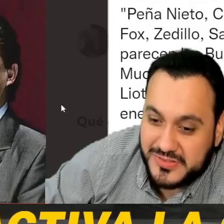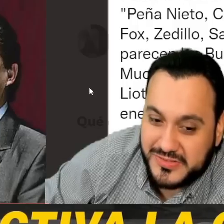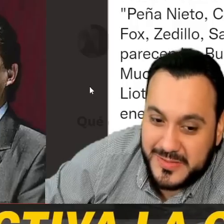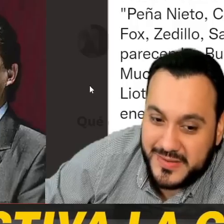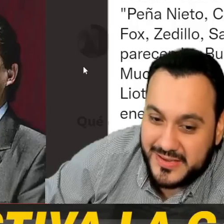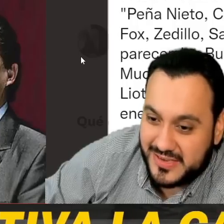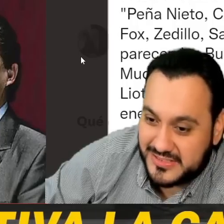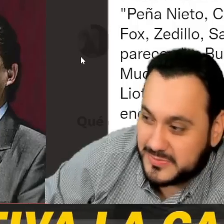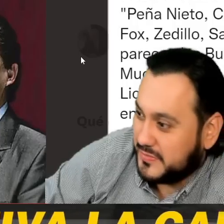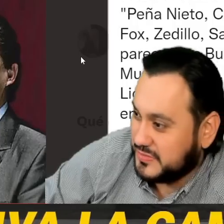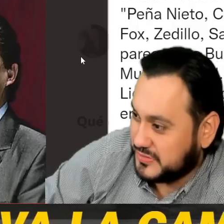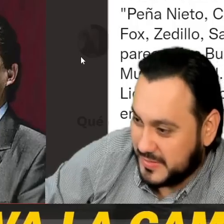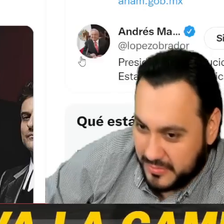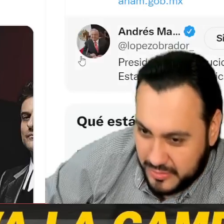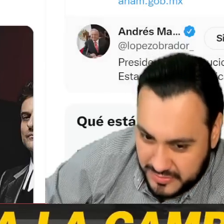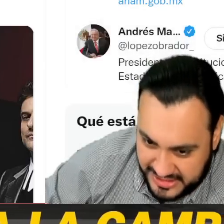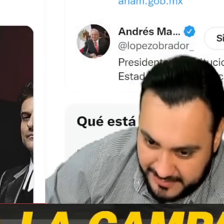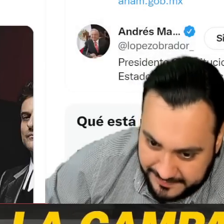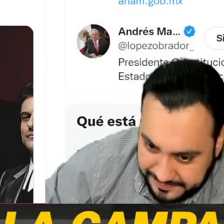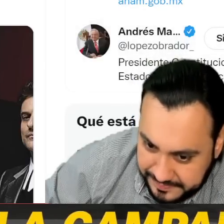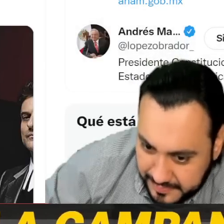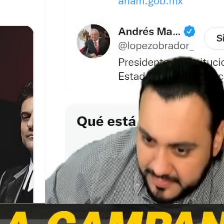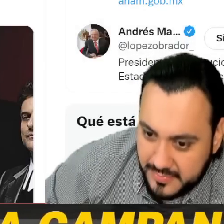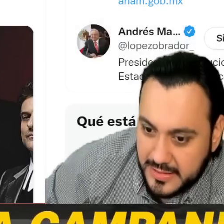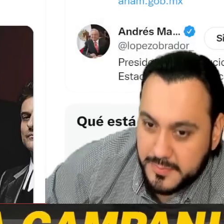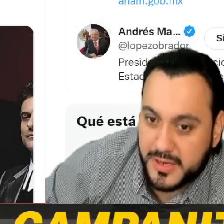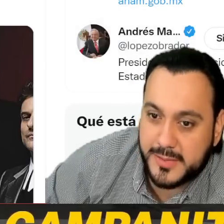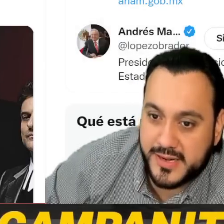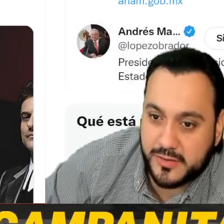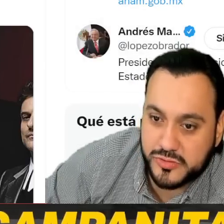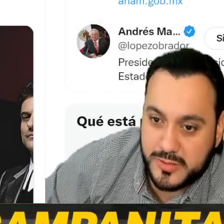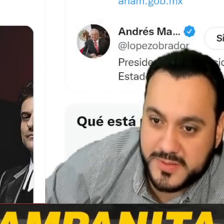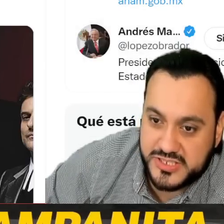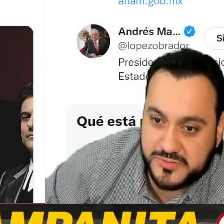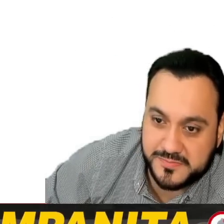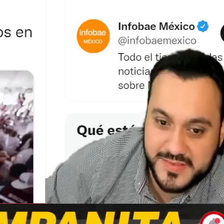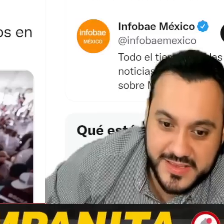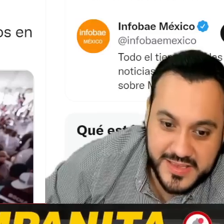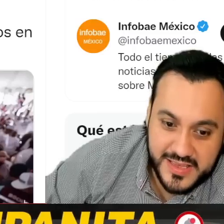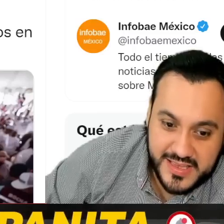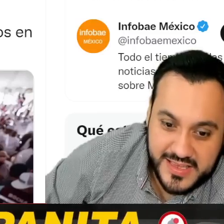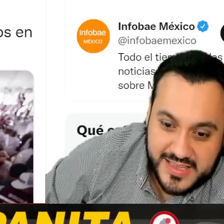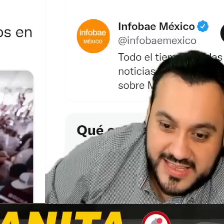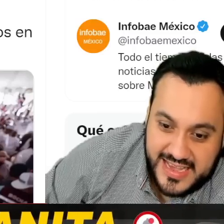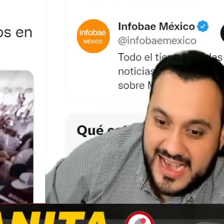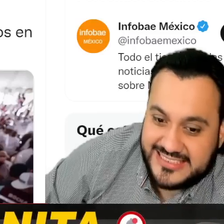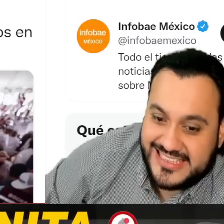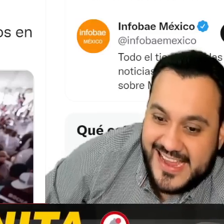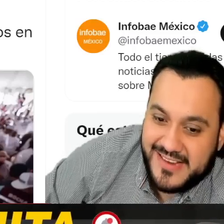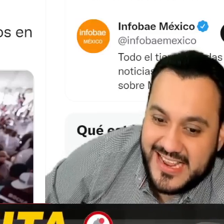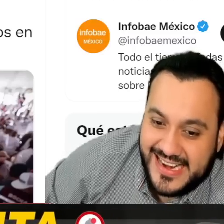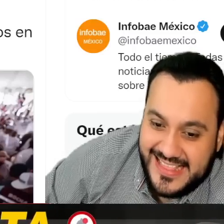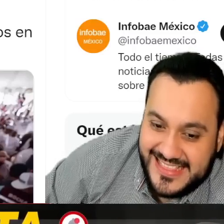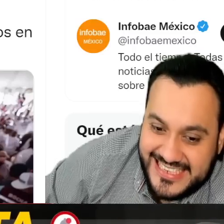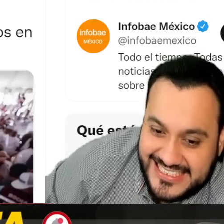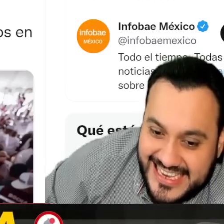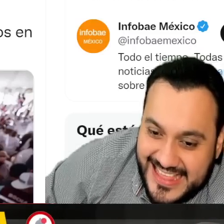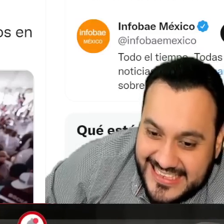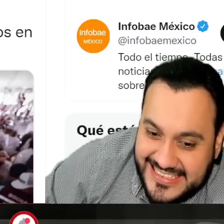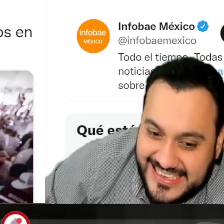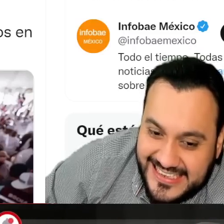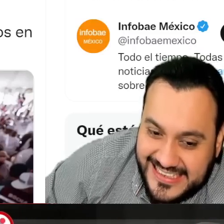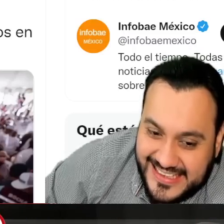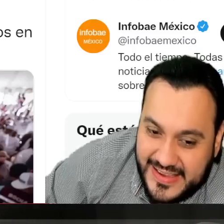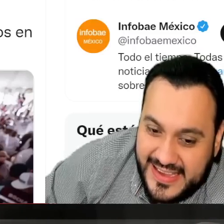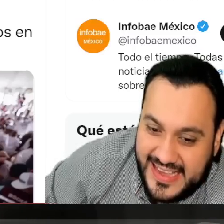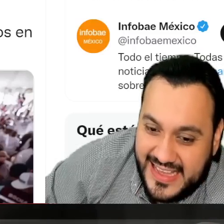una película estos mafiosos no me acuerdo cómo se llama ahora y no me reconozco al pacino hasta anabel hernández ya sale a